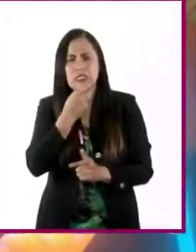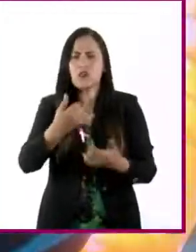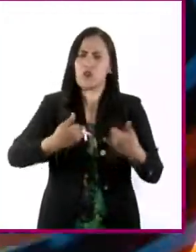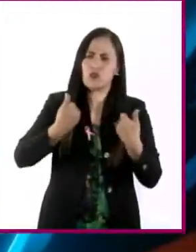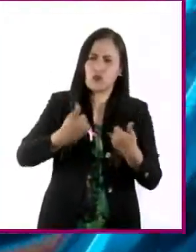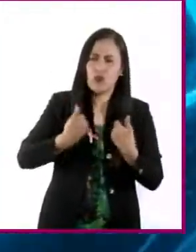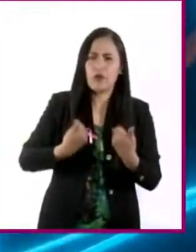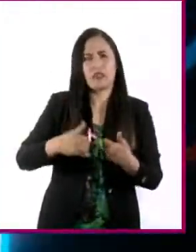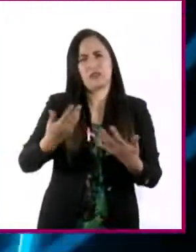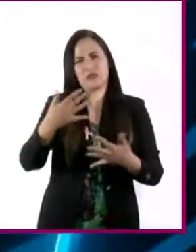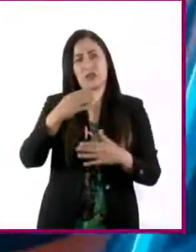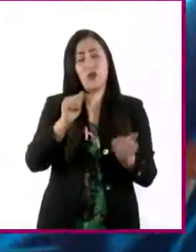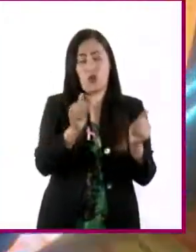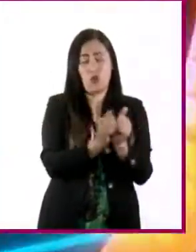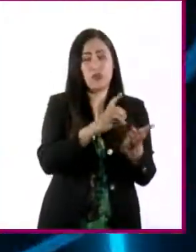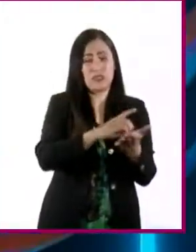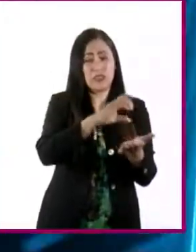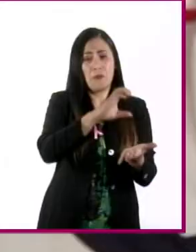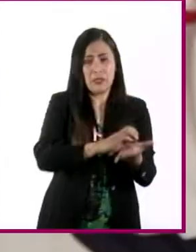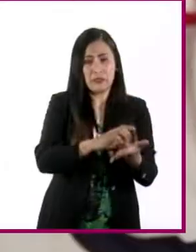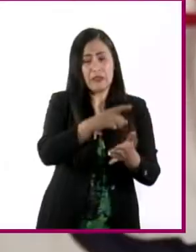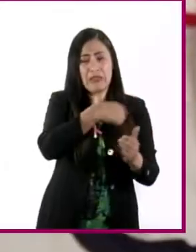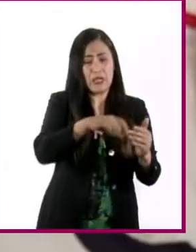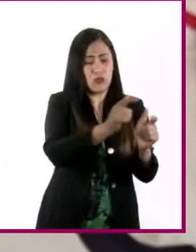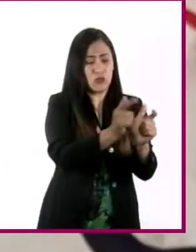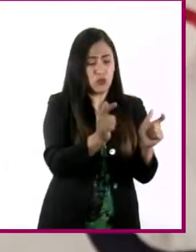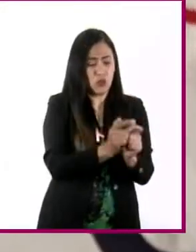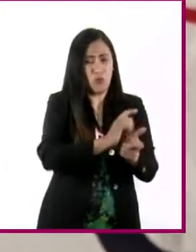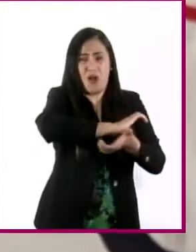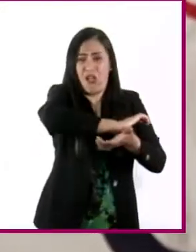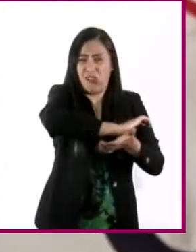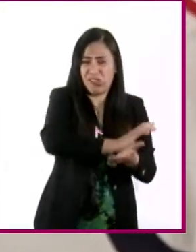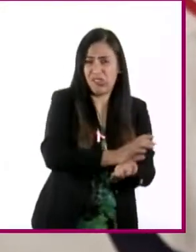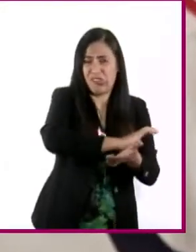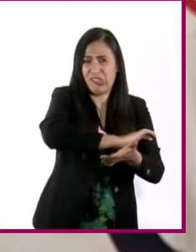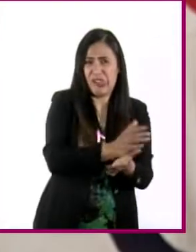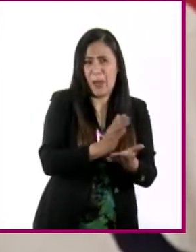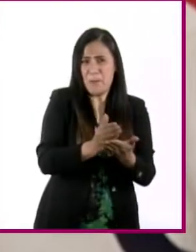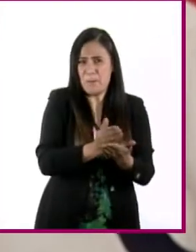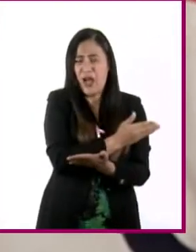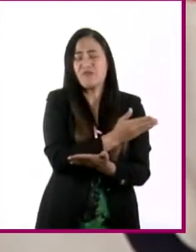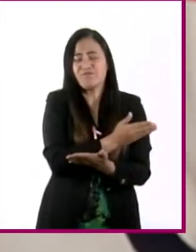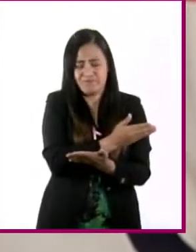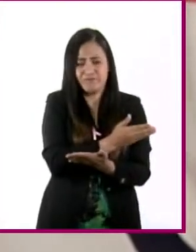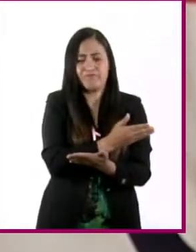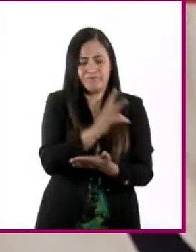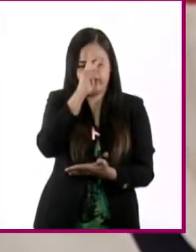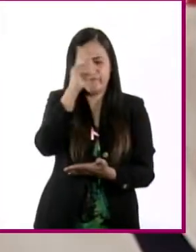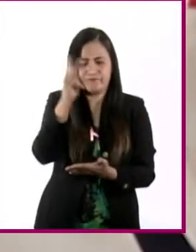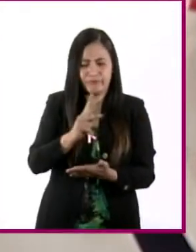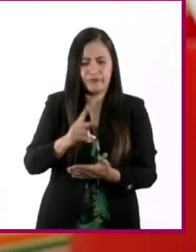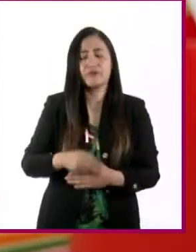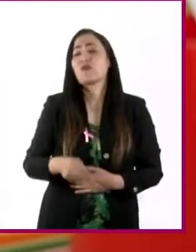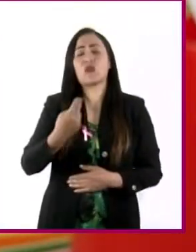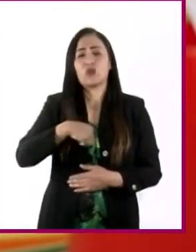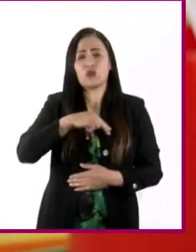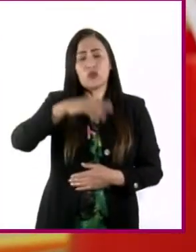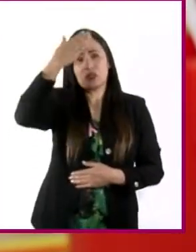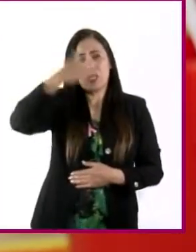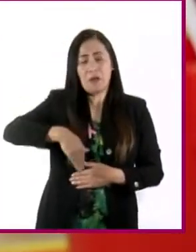que señala que toda persona tiene derecho a la educación, las herramientas eran escasas. No se contaba con sistemas adecuados para personas